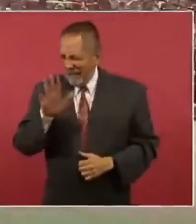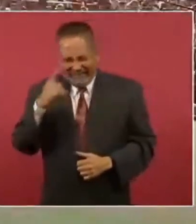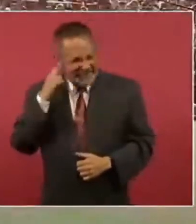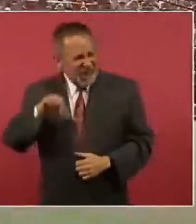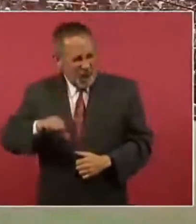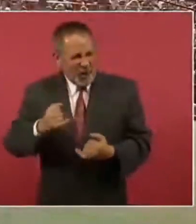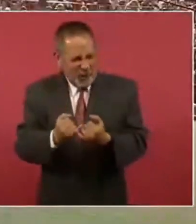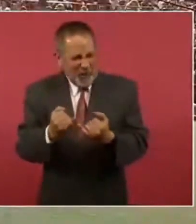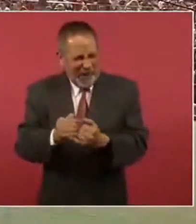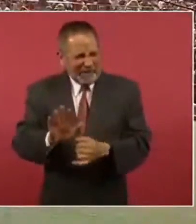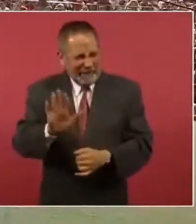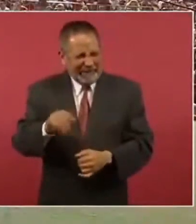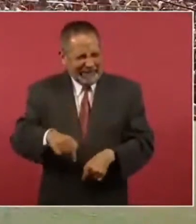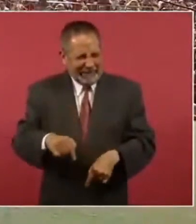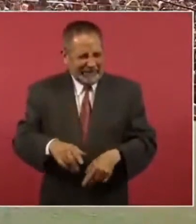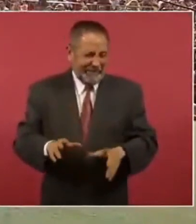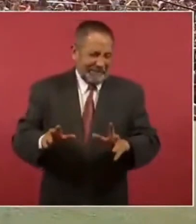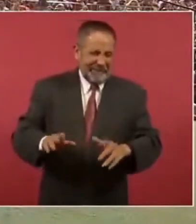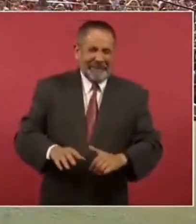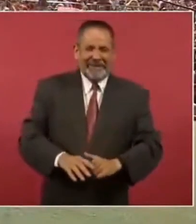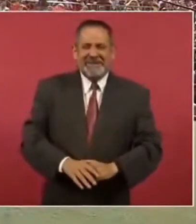Nos suena.